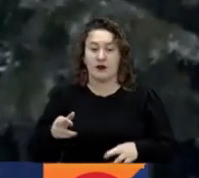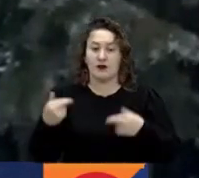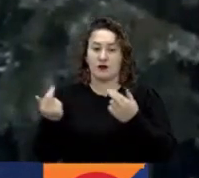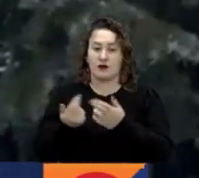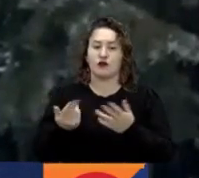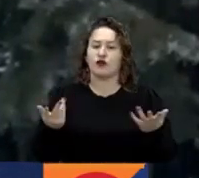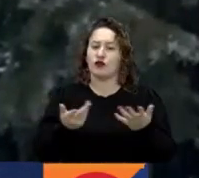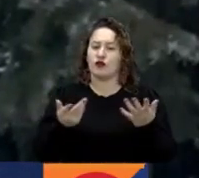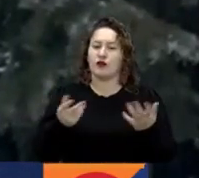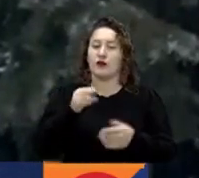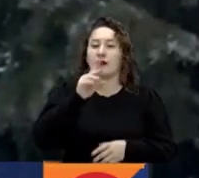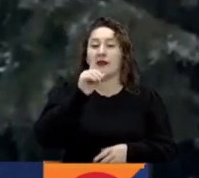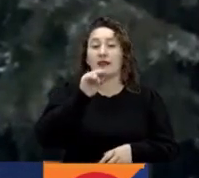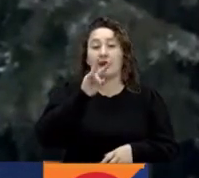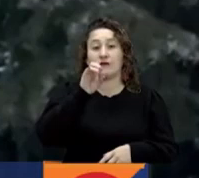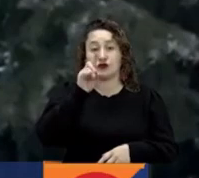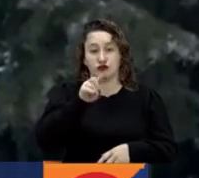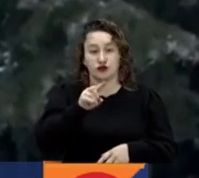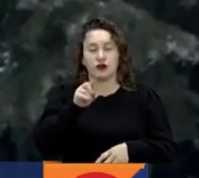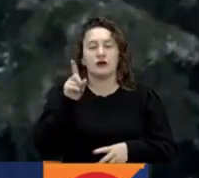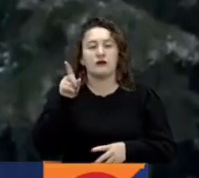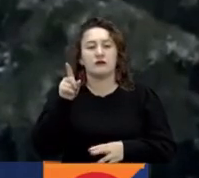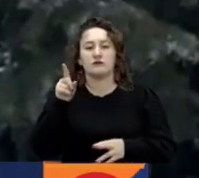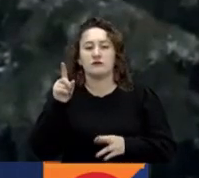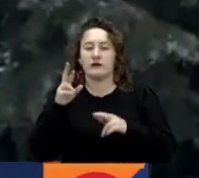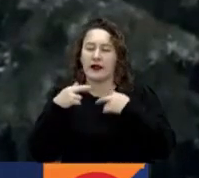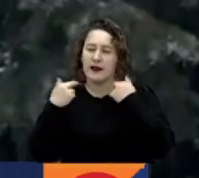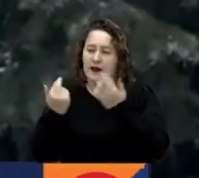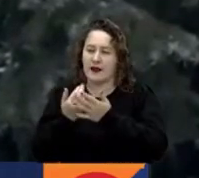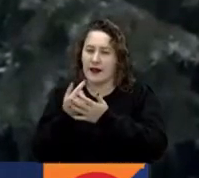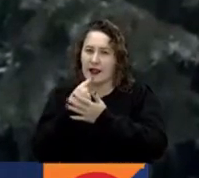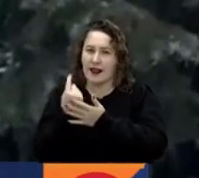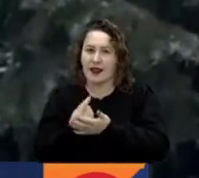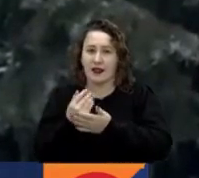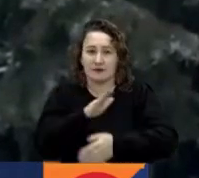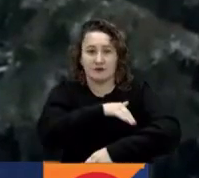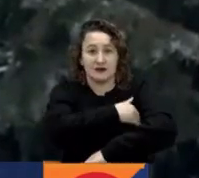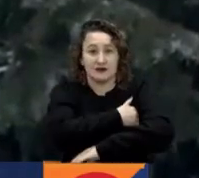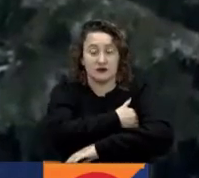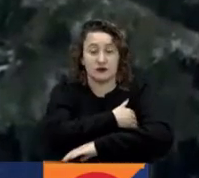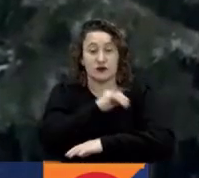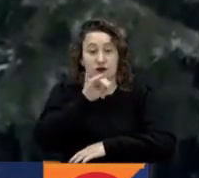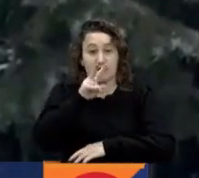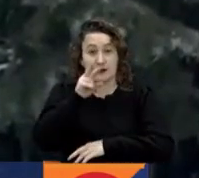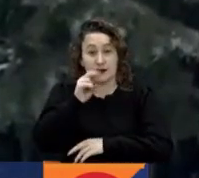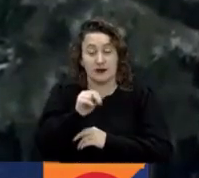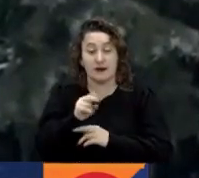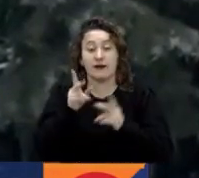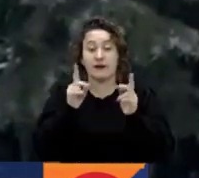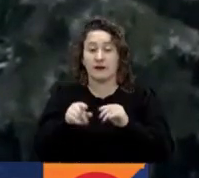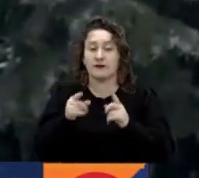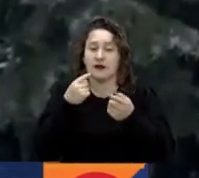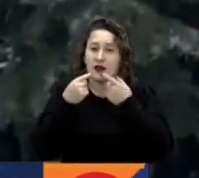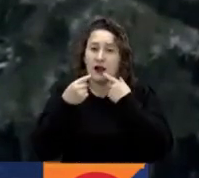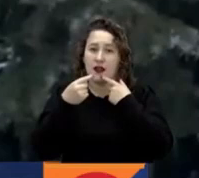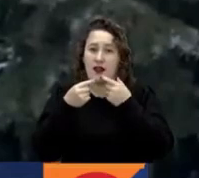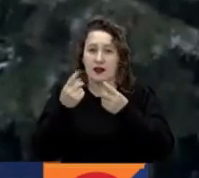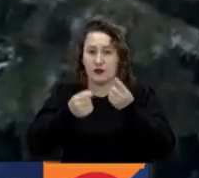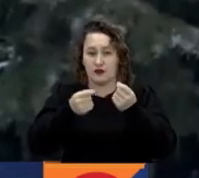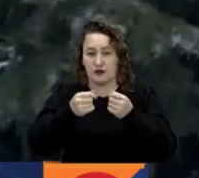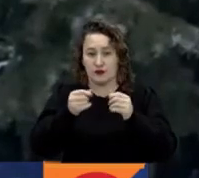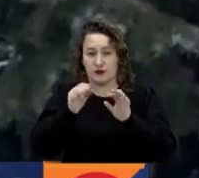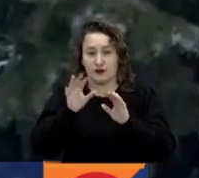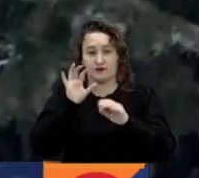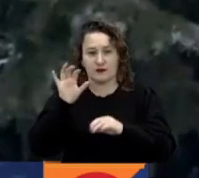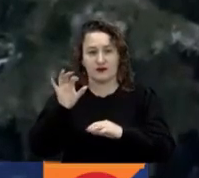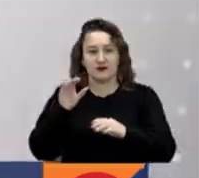Suiza, en Consejo de Seguridad con el ministro Iván Velásquez. Asimismo, también sostuvo reuniones importantes bilaterales para la economía del país. En